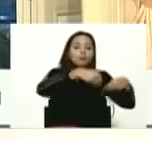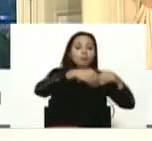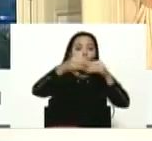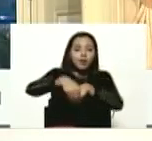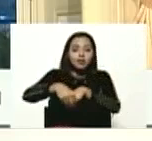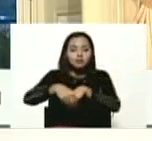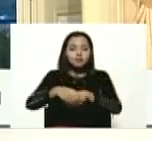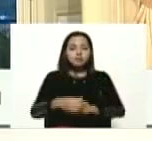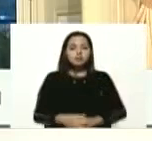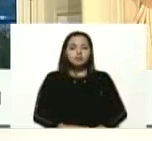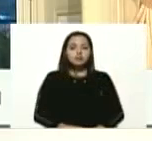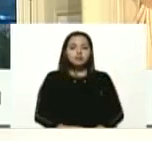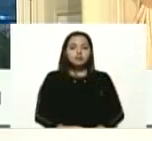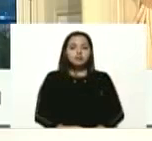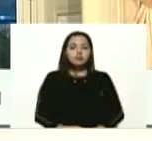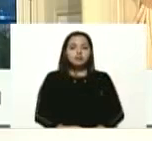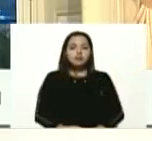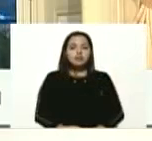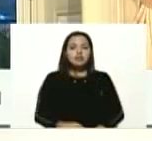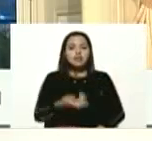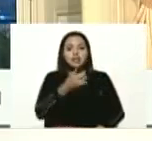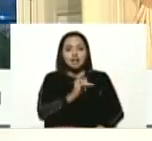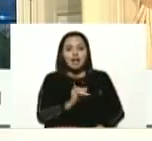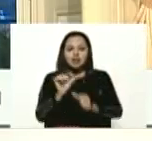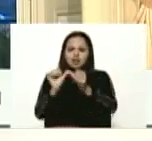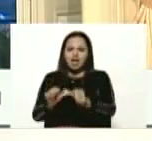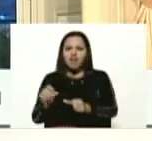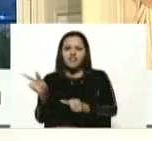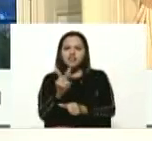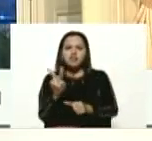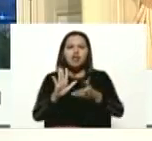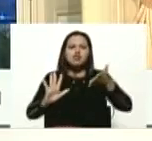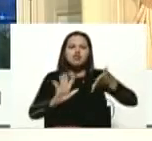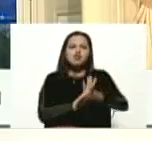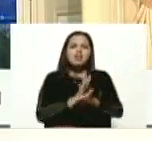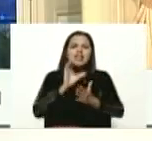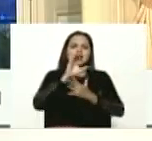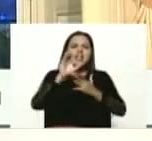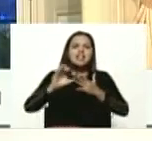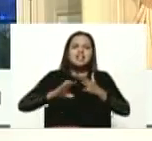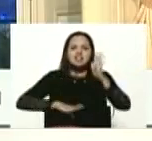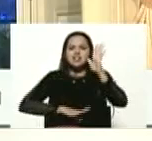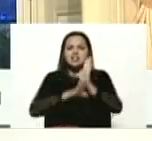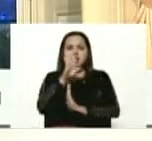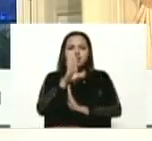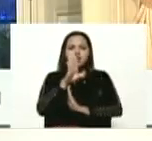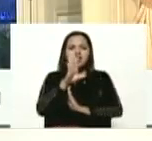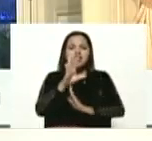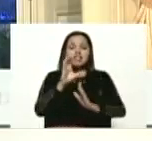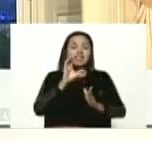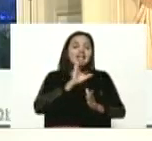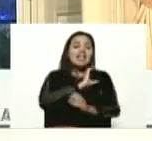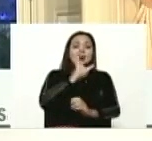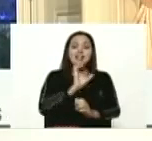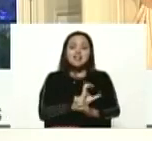por estos acuerdos y que se hayan quedado en el país en áreas estratégicas del desarrollo de la